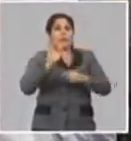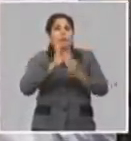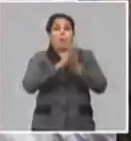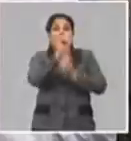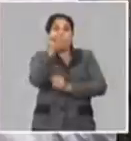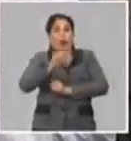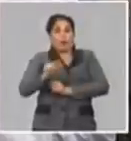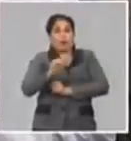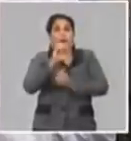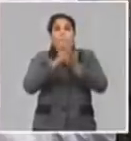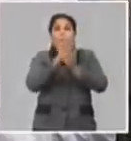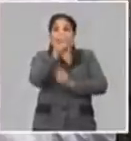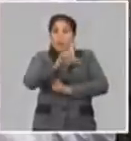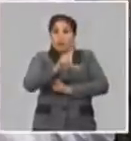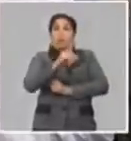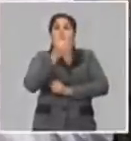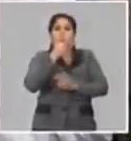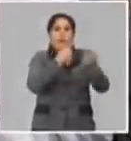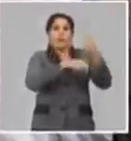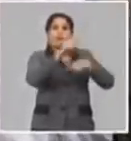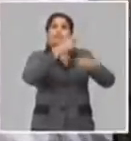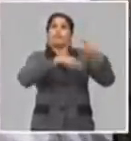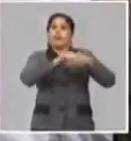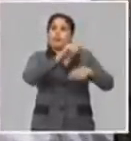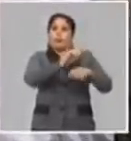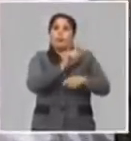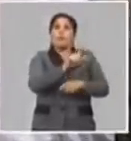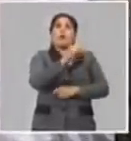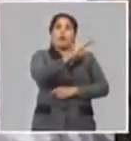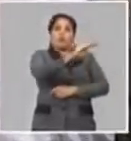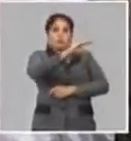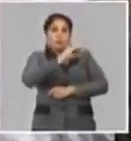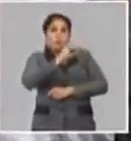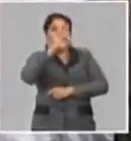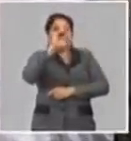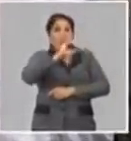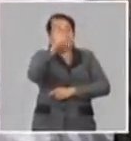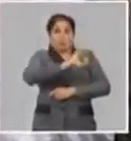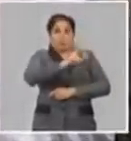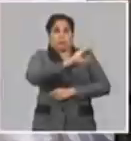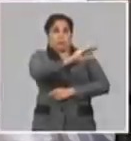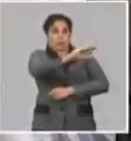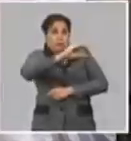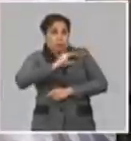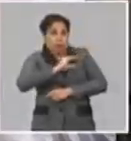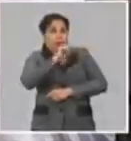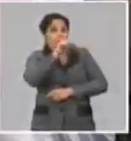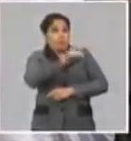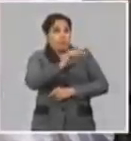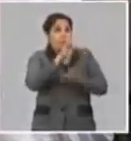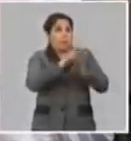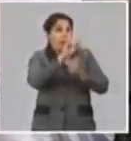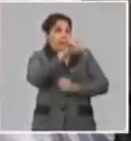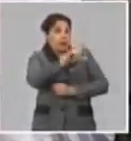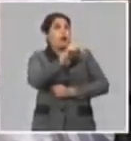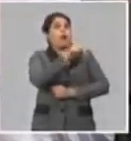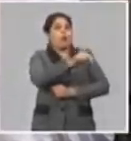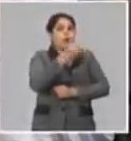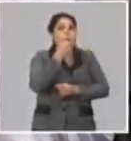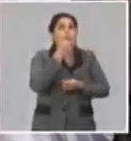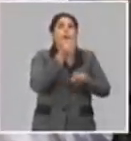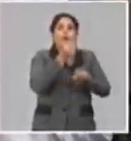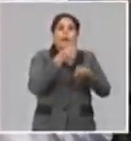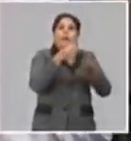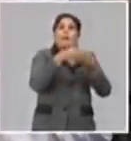sus producciones, sus bienes y servicios, y puedan cobrar, y el 80% del cobro se les respalda con liquidez